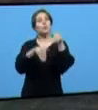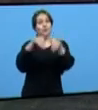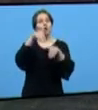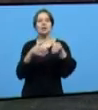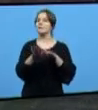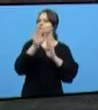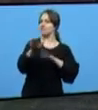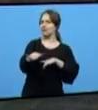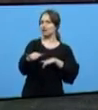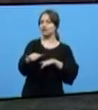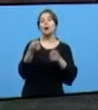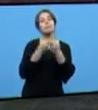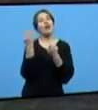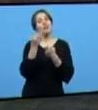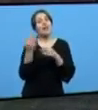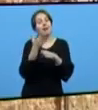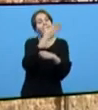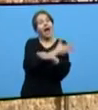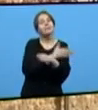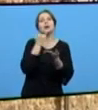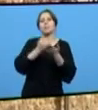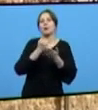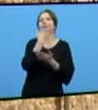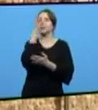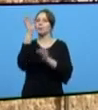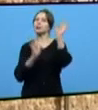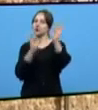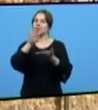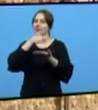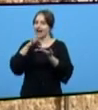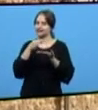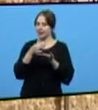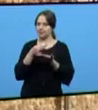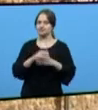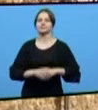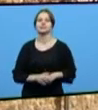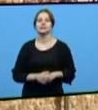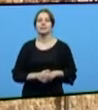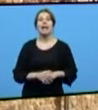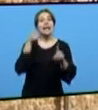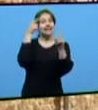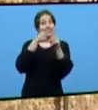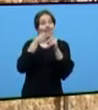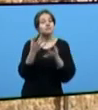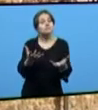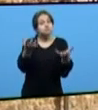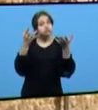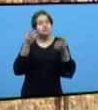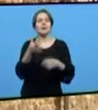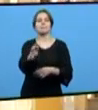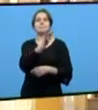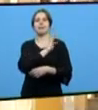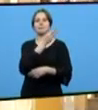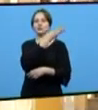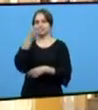favorita, sempre e cando proben alo menos o 50%. O cliente do cartón que resulte gañador recibirá un premio